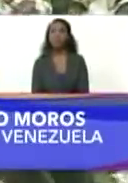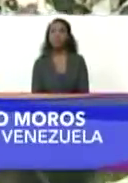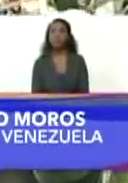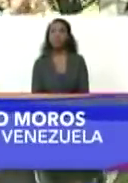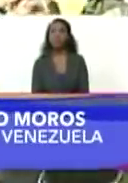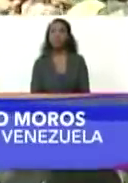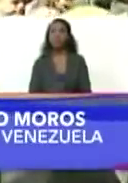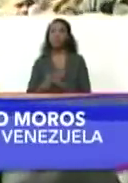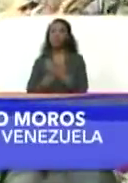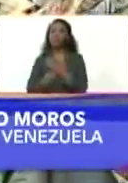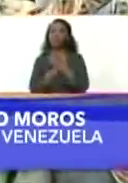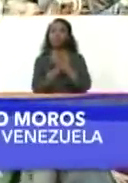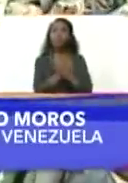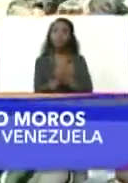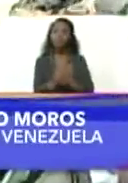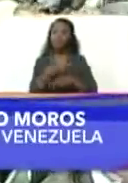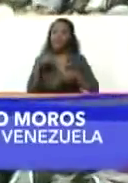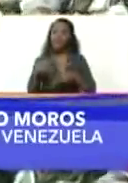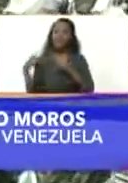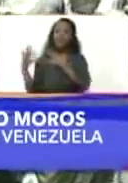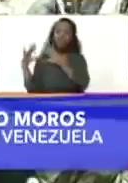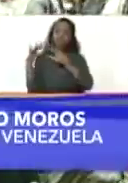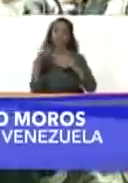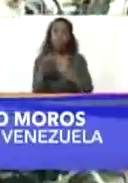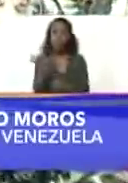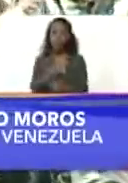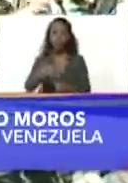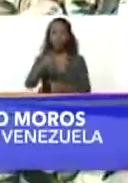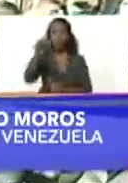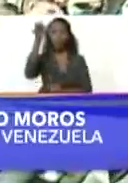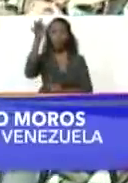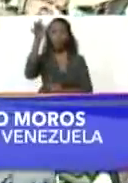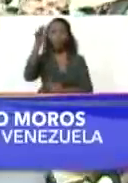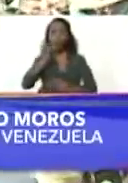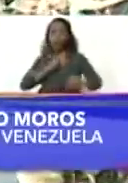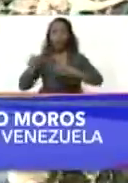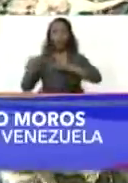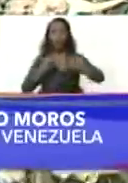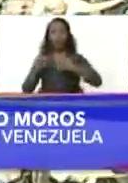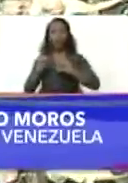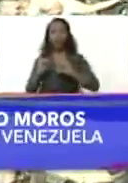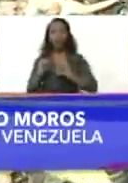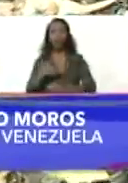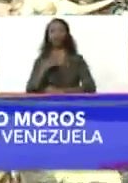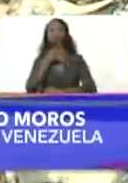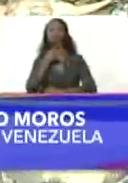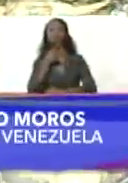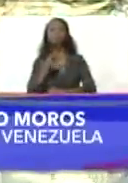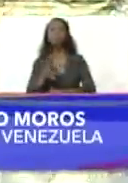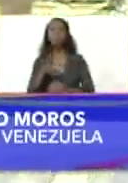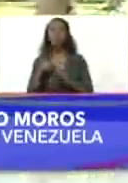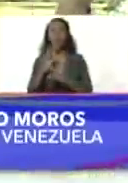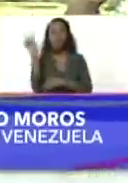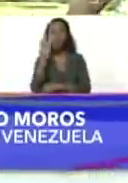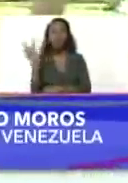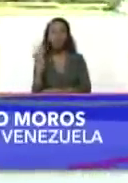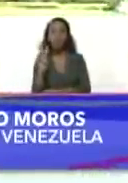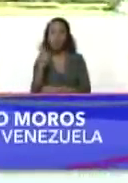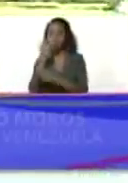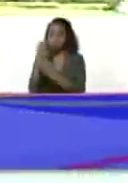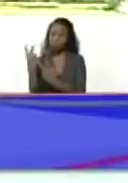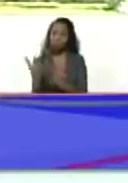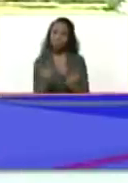en amor, a este encuentro espiritual con el Movimiento Cristiano Evangélico por Venezuela.